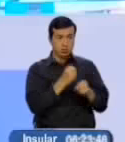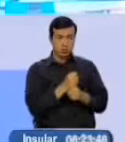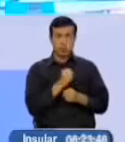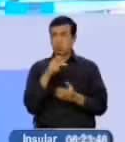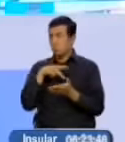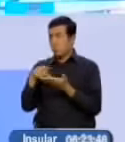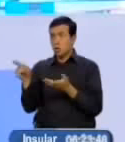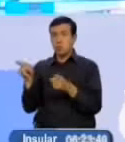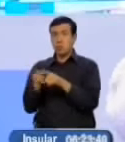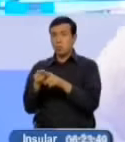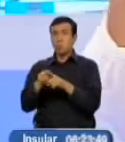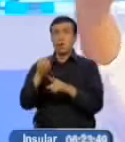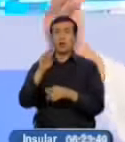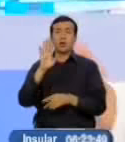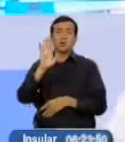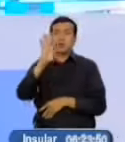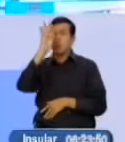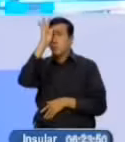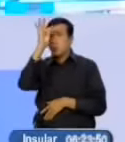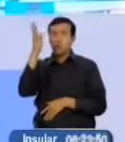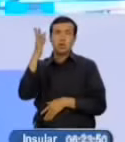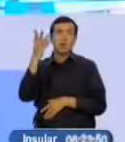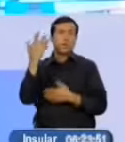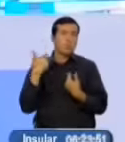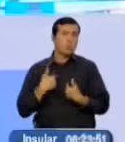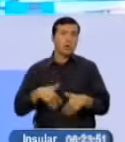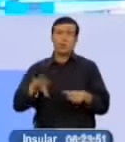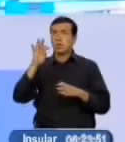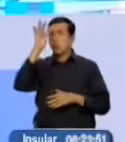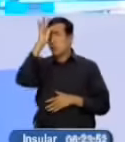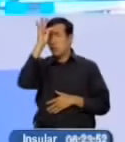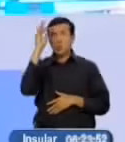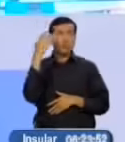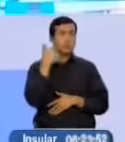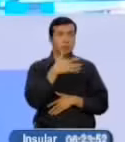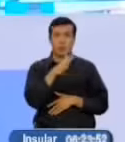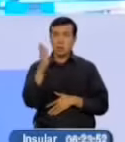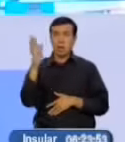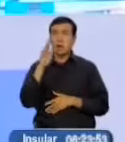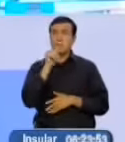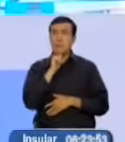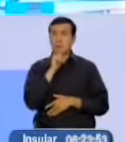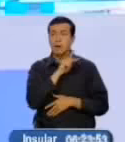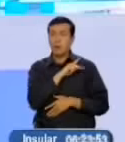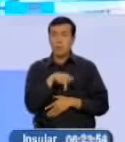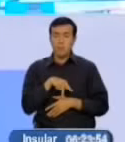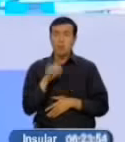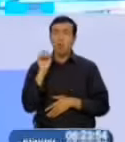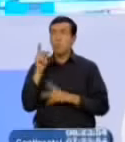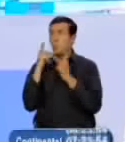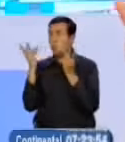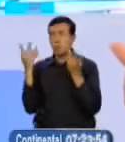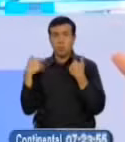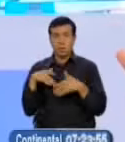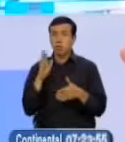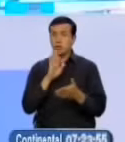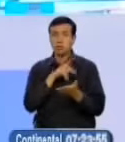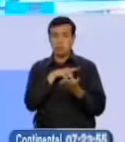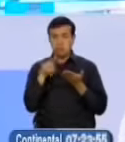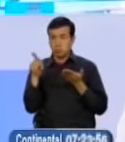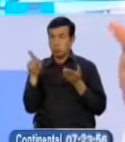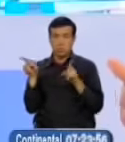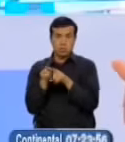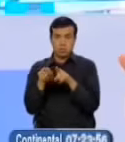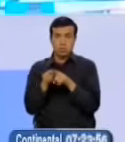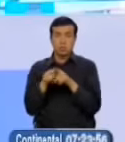lo pagara si yo me atiendo en el Metropolitano o en Guayaquil, en la clínica, que en cualquier institución que preste servicios de salud. Pero también debe haber prelación de